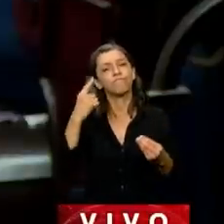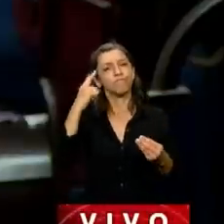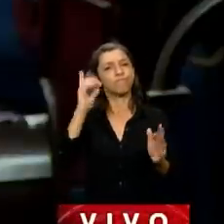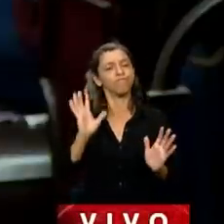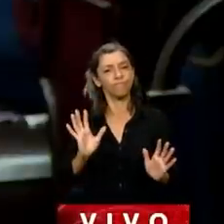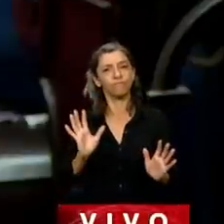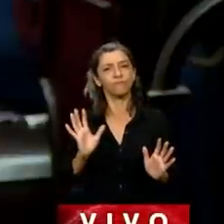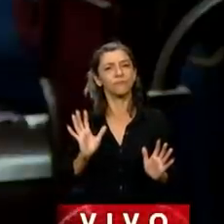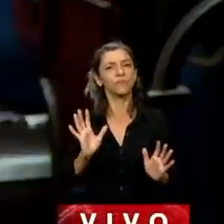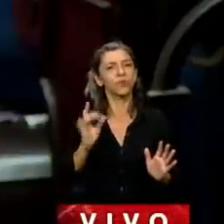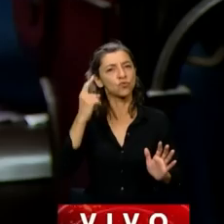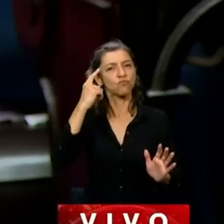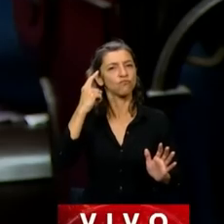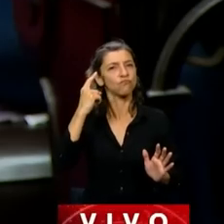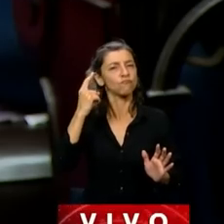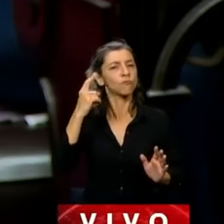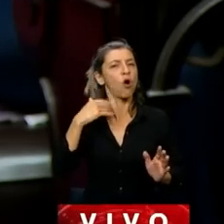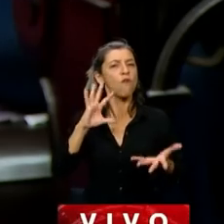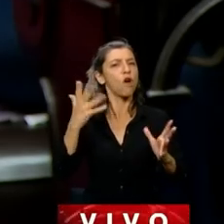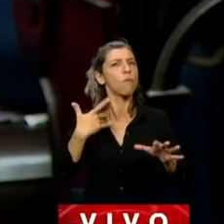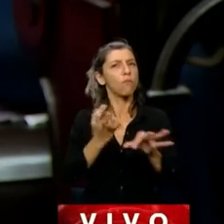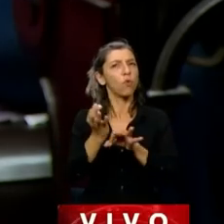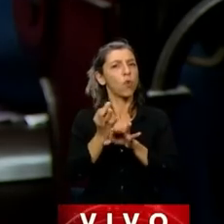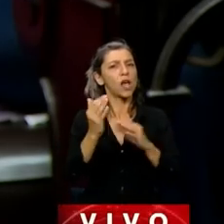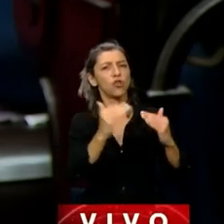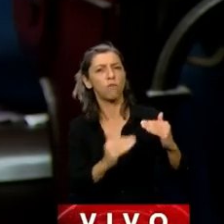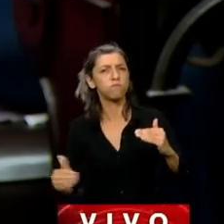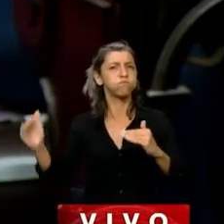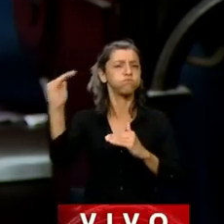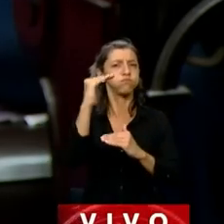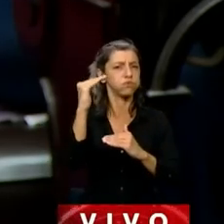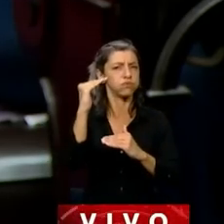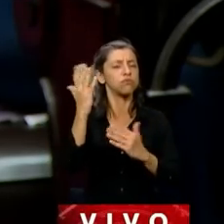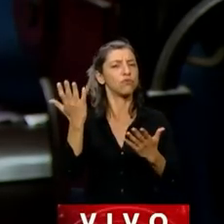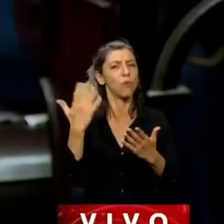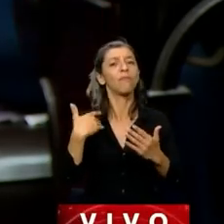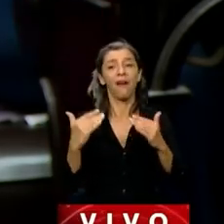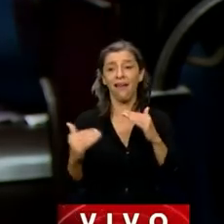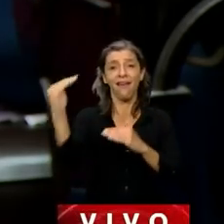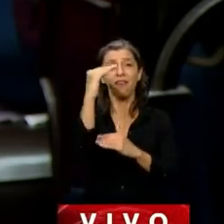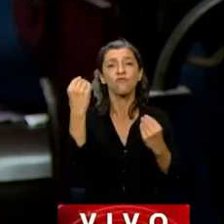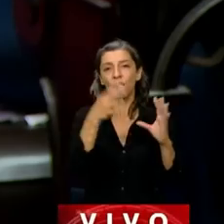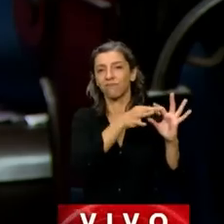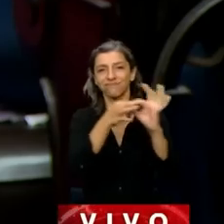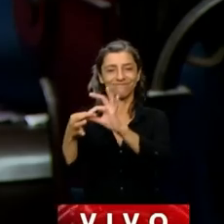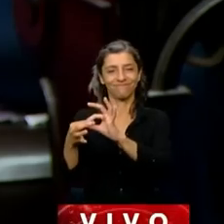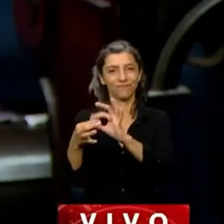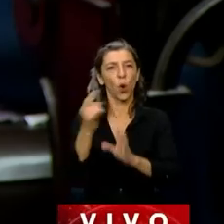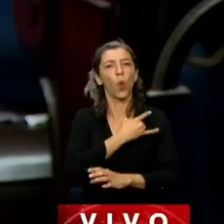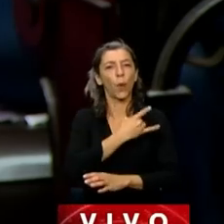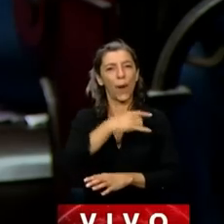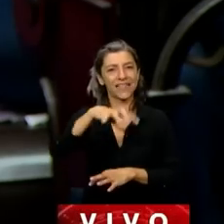la máxima expresión del nivel educativo en lo institucional, que son las universidades. O sea,